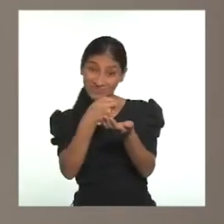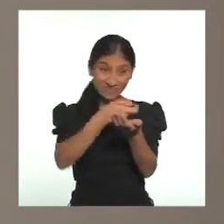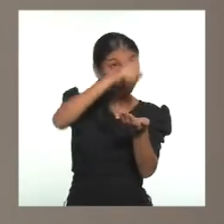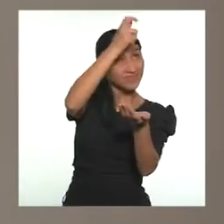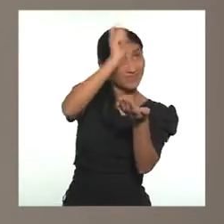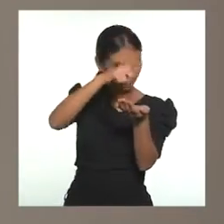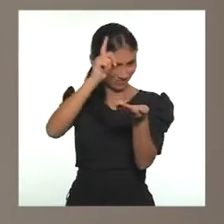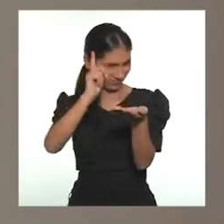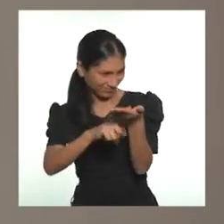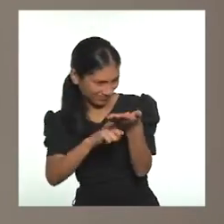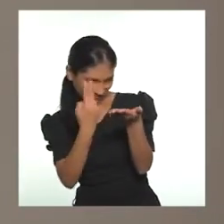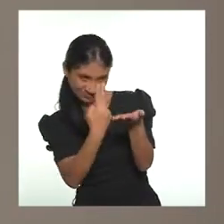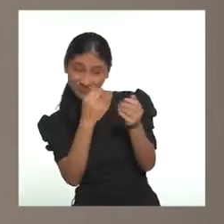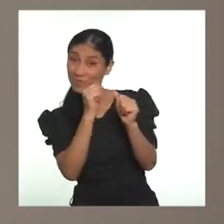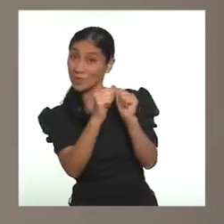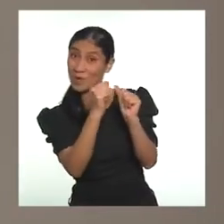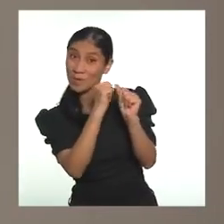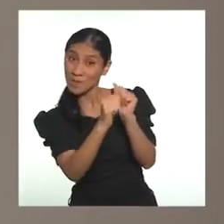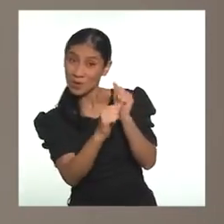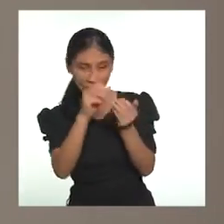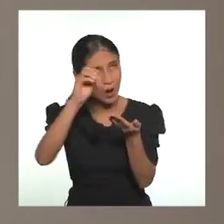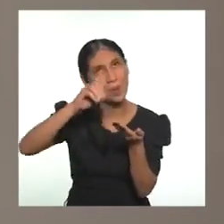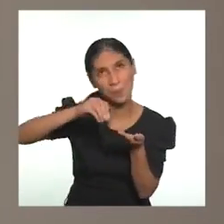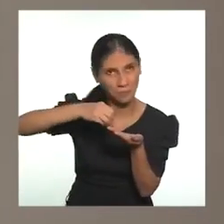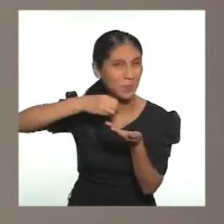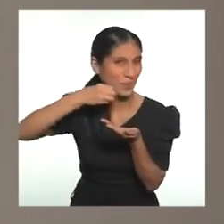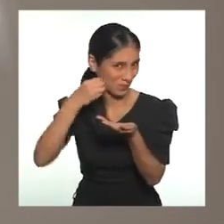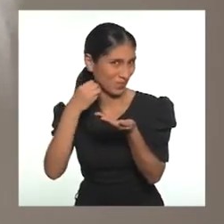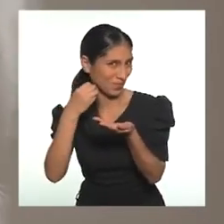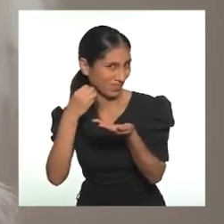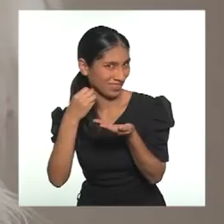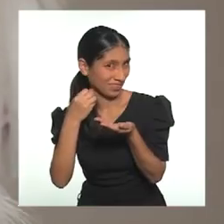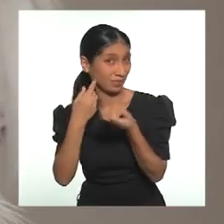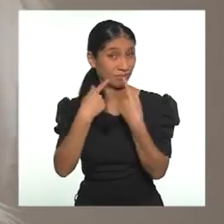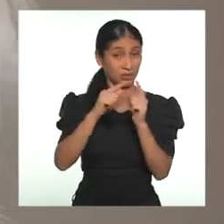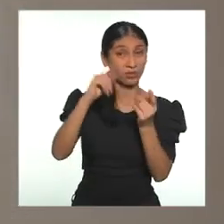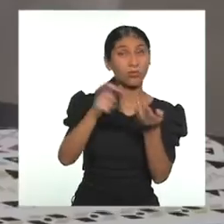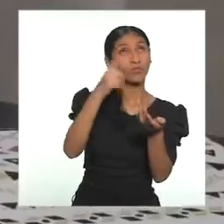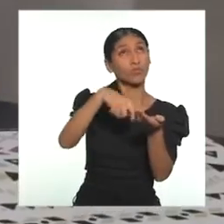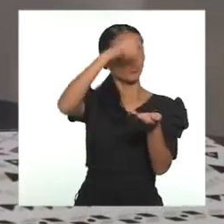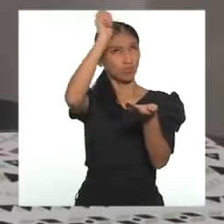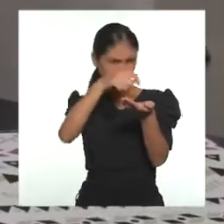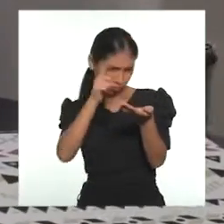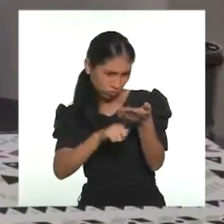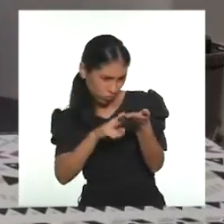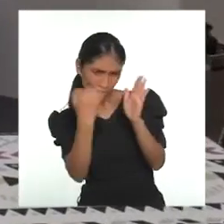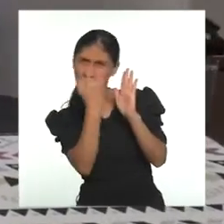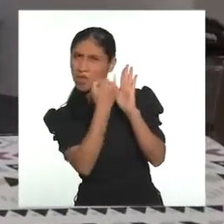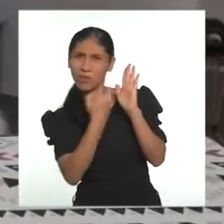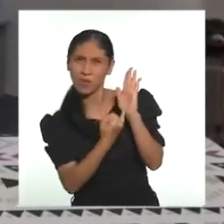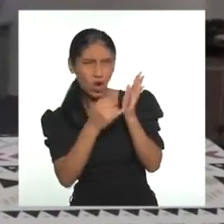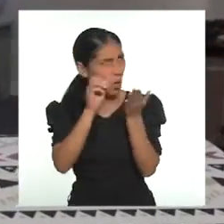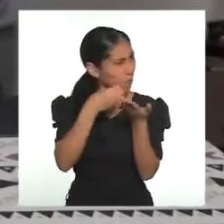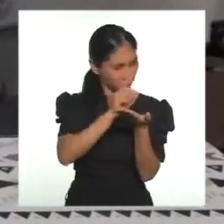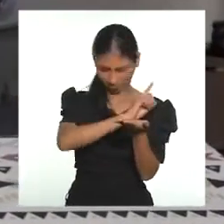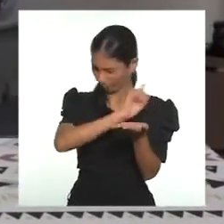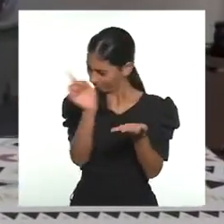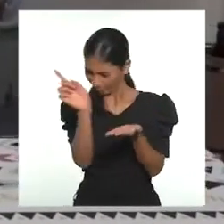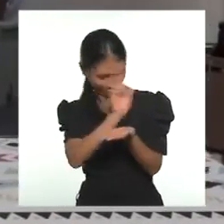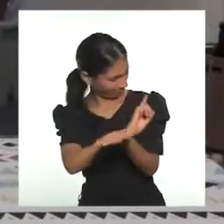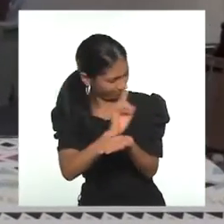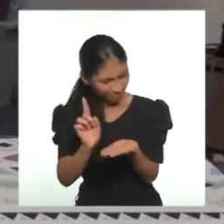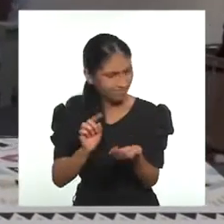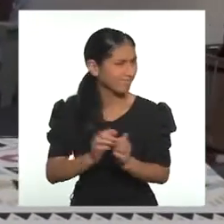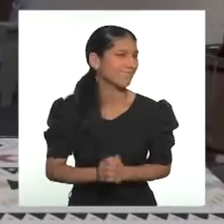lanzar. Si cae la parte de los números, me como la guayaba. Y si cae la parte del dibujo, no me como